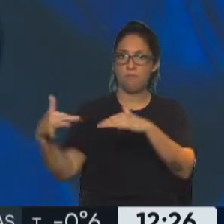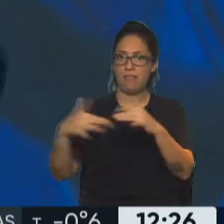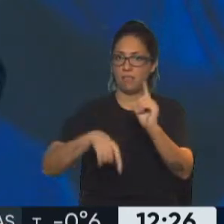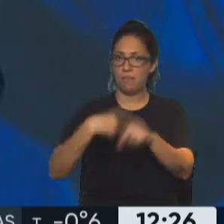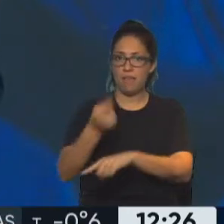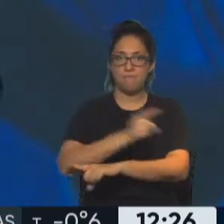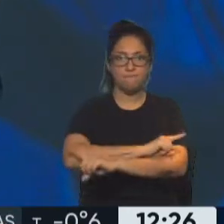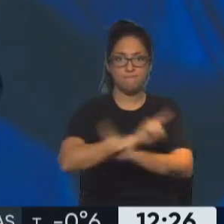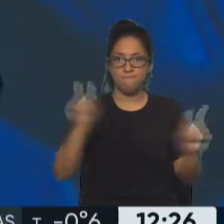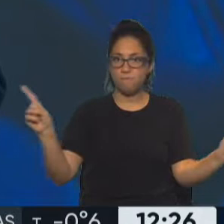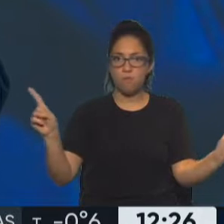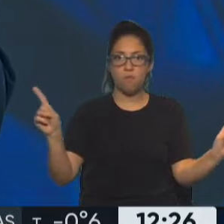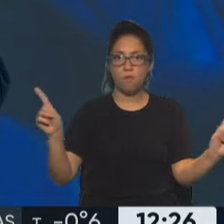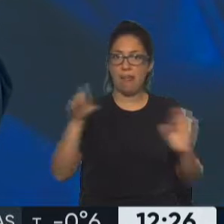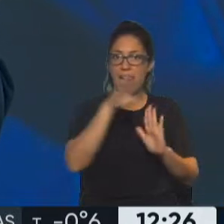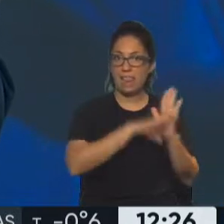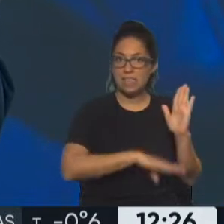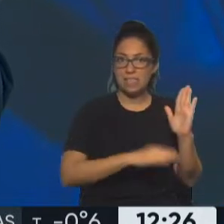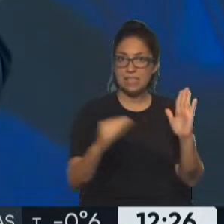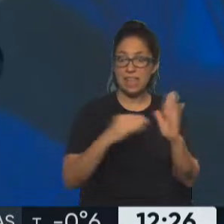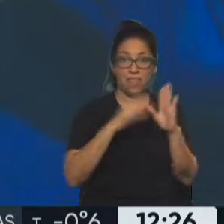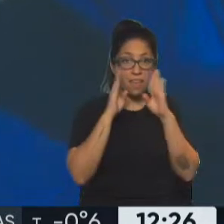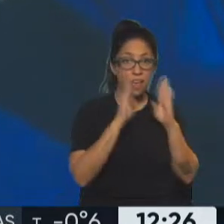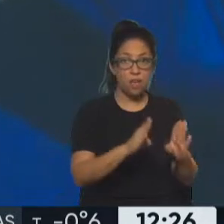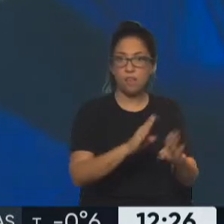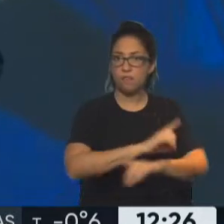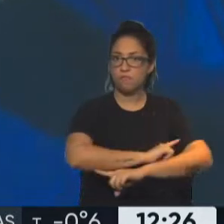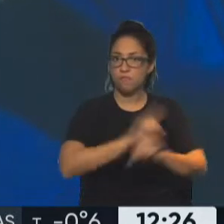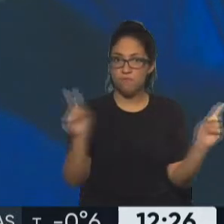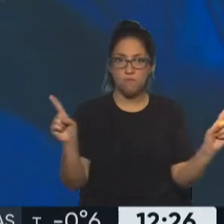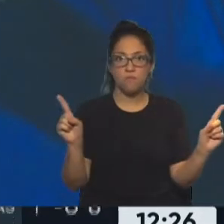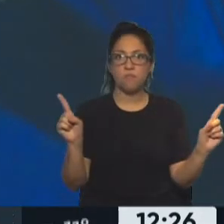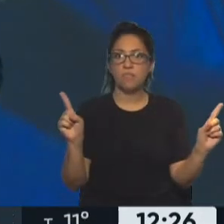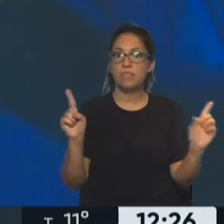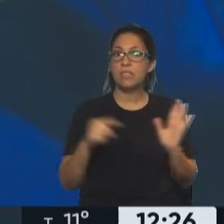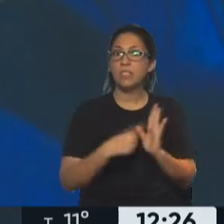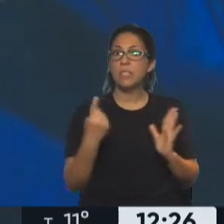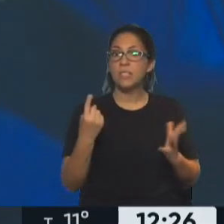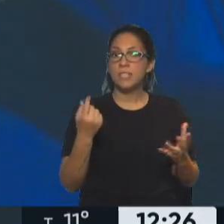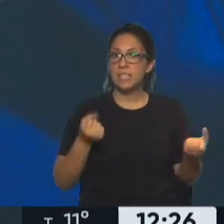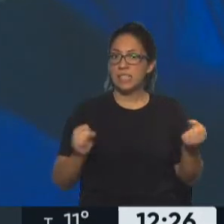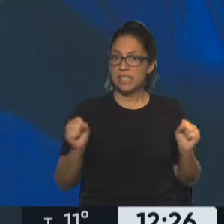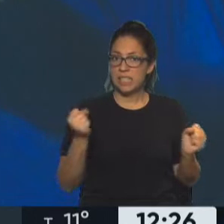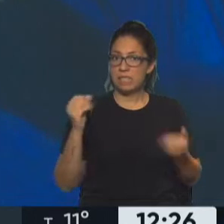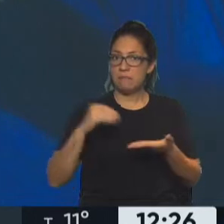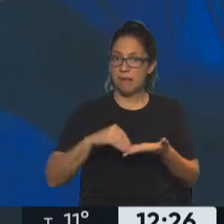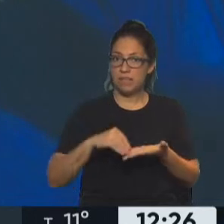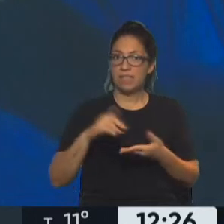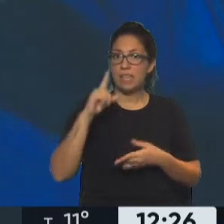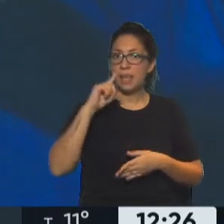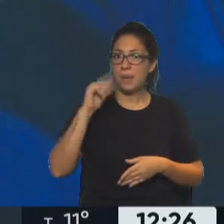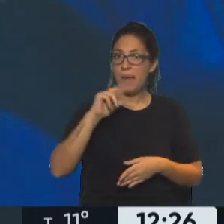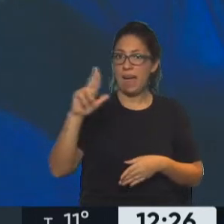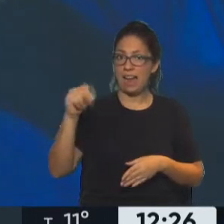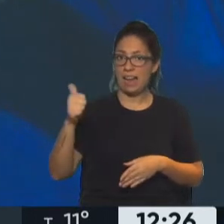no formará parte de la lista de concentrados, lo que agrega un inconveniente, una tensión más entre Ibarra, en